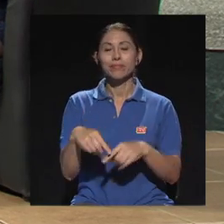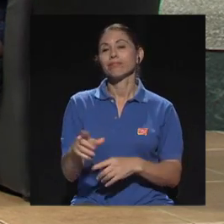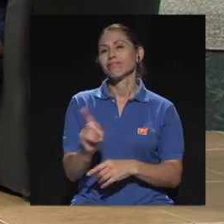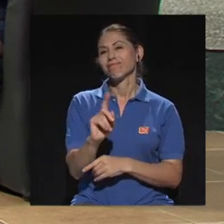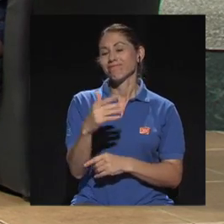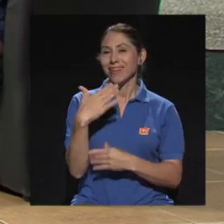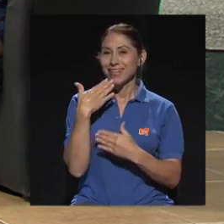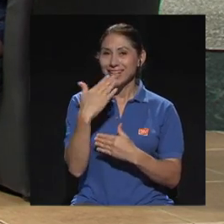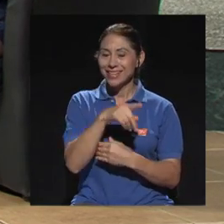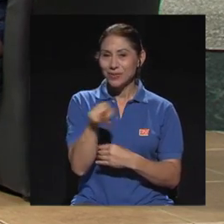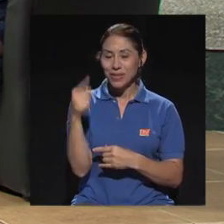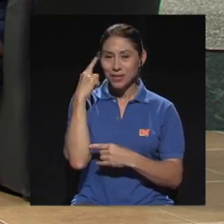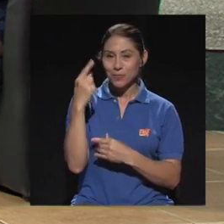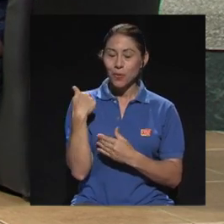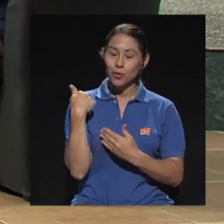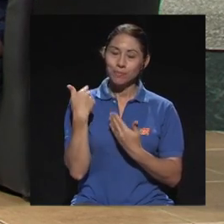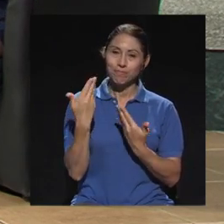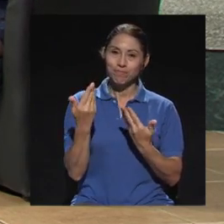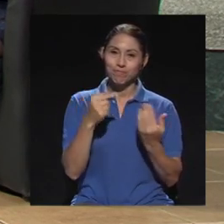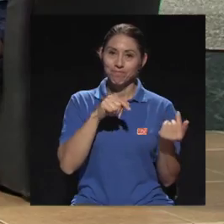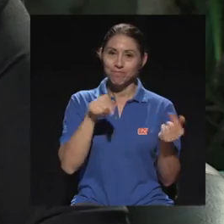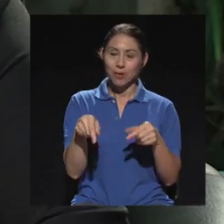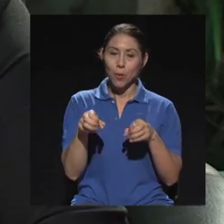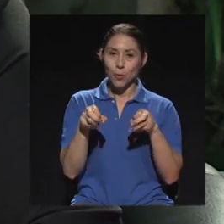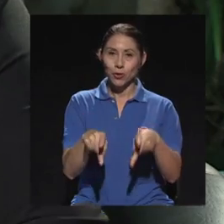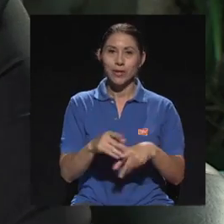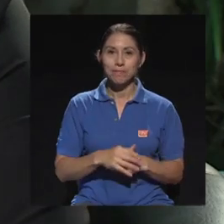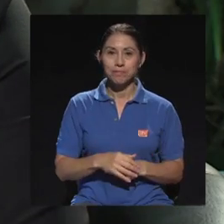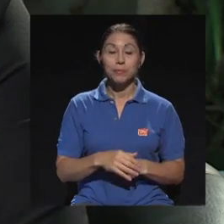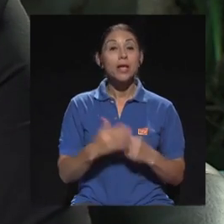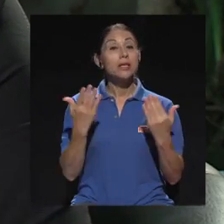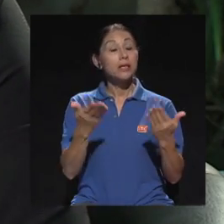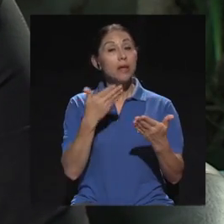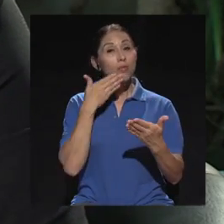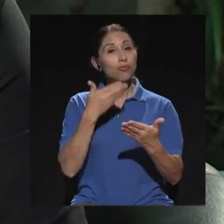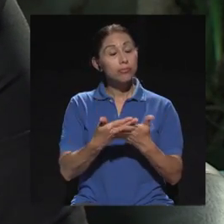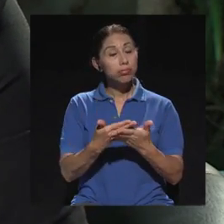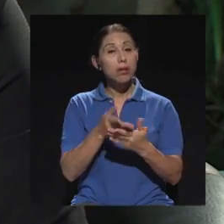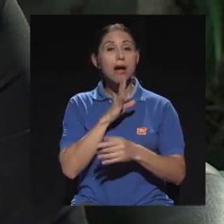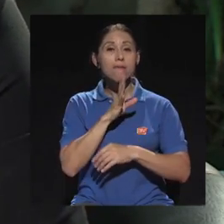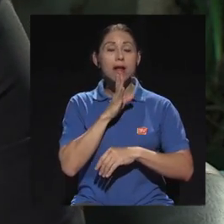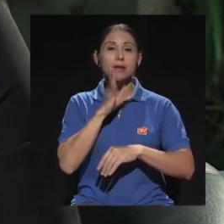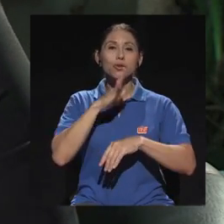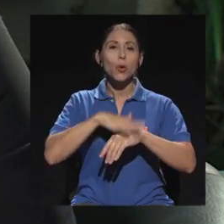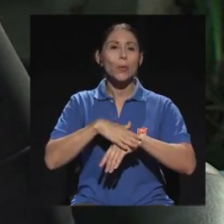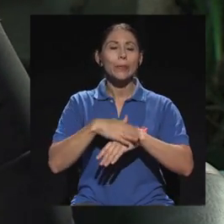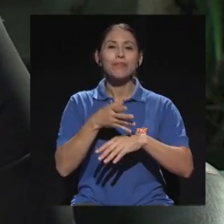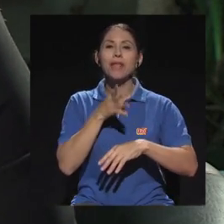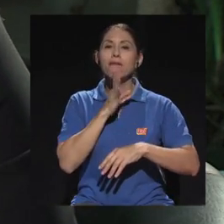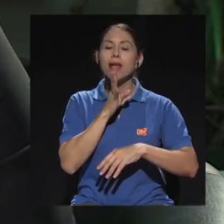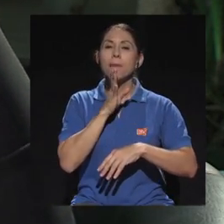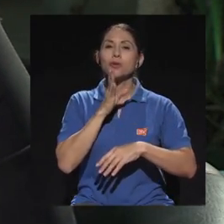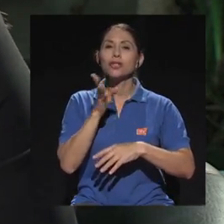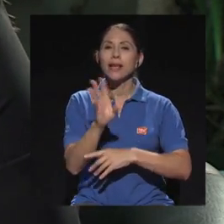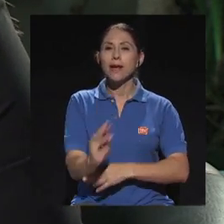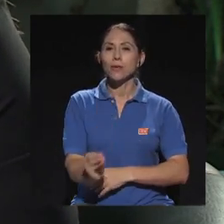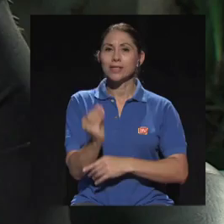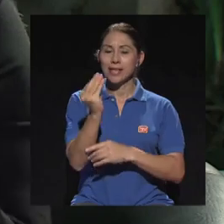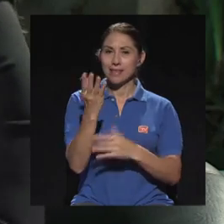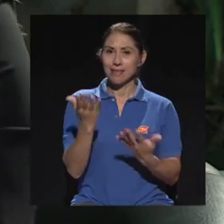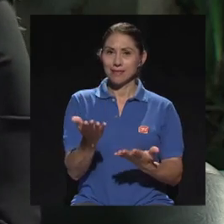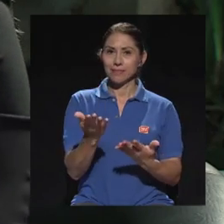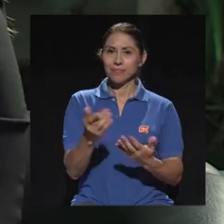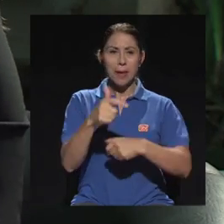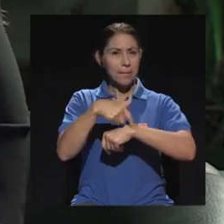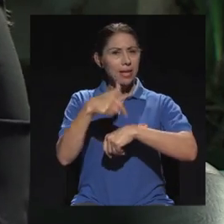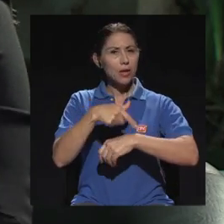No, muchísimas gracias a ustedes por el espacio. Natalia, sería muy oportuno hablar de cuando hablamos de adolescentes,